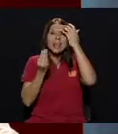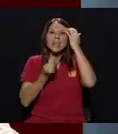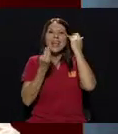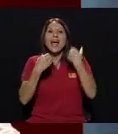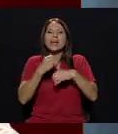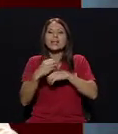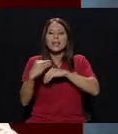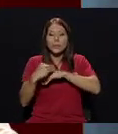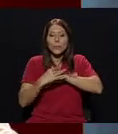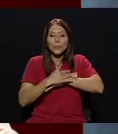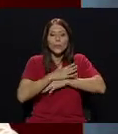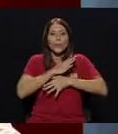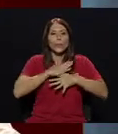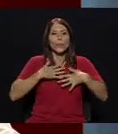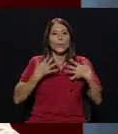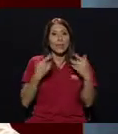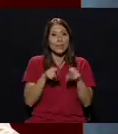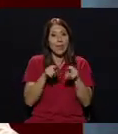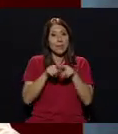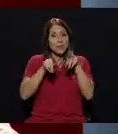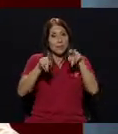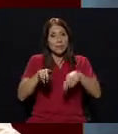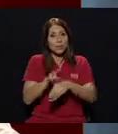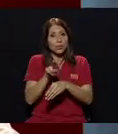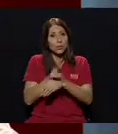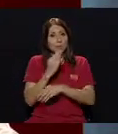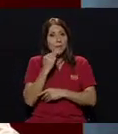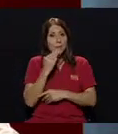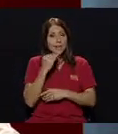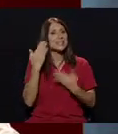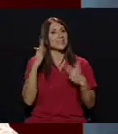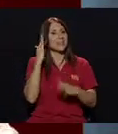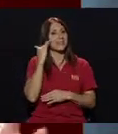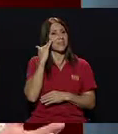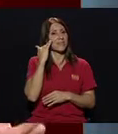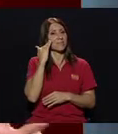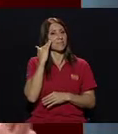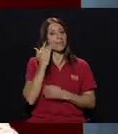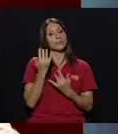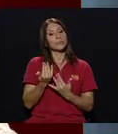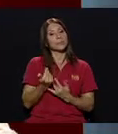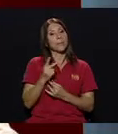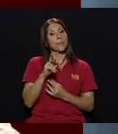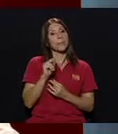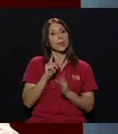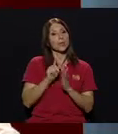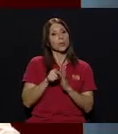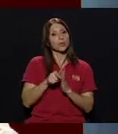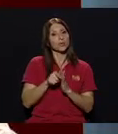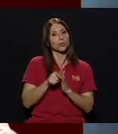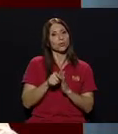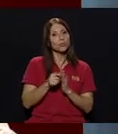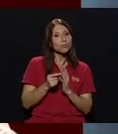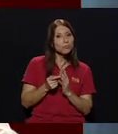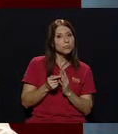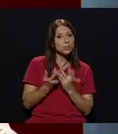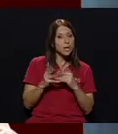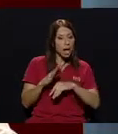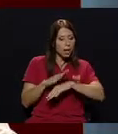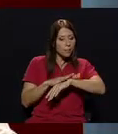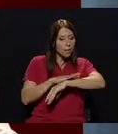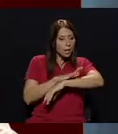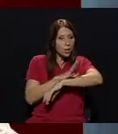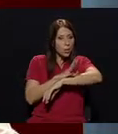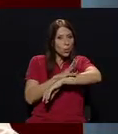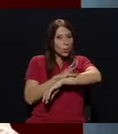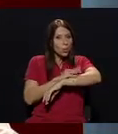y lo transfiere a la piel. E igual, personas que utilizan la miel en la piel ya saben que después de unos 15, 20 minutos, casi toda la miel es absorbida